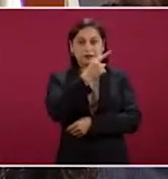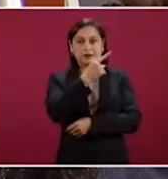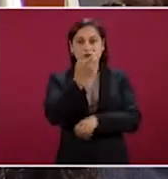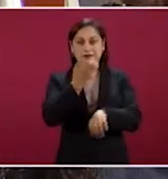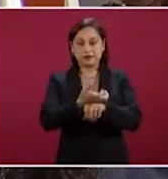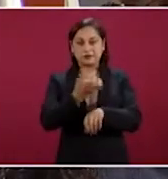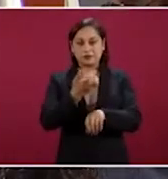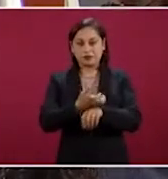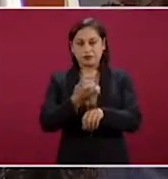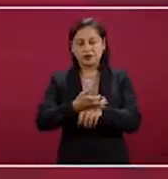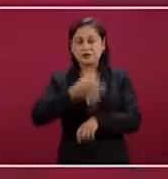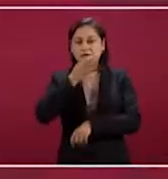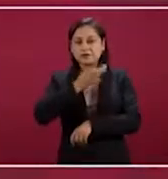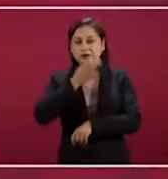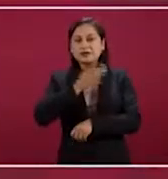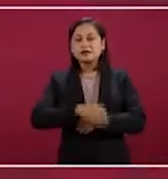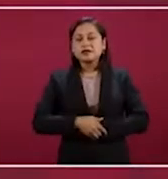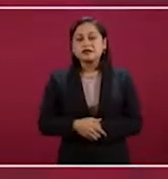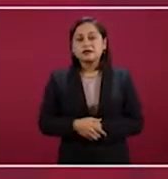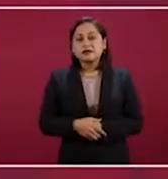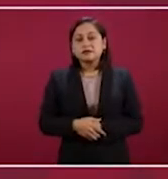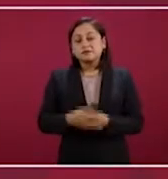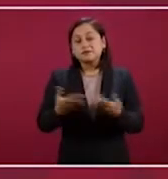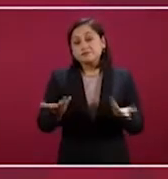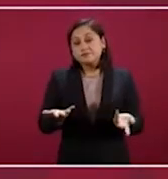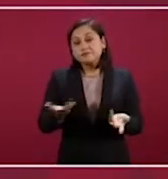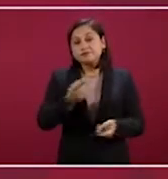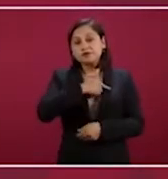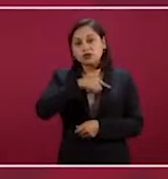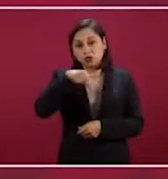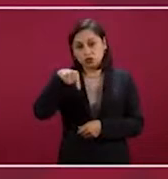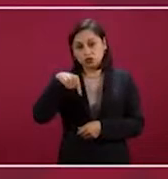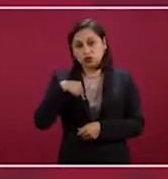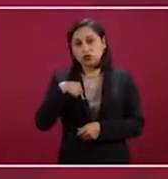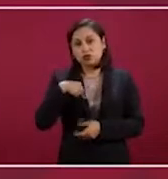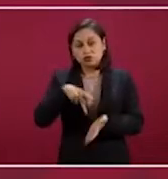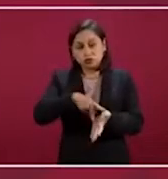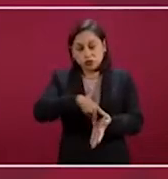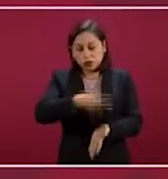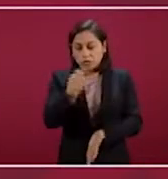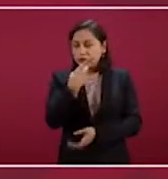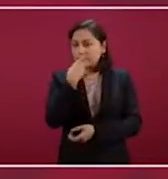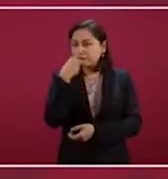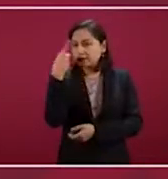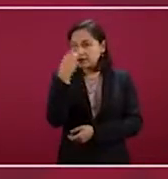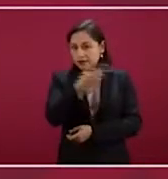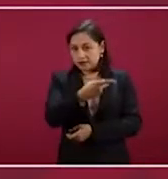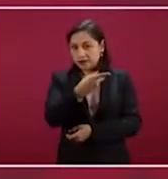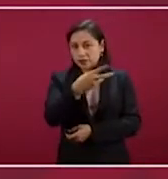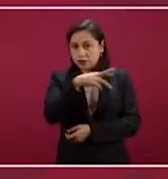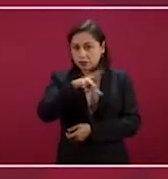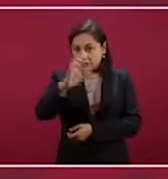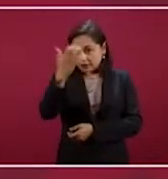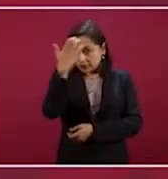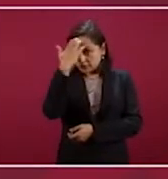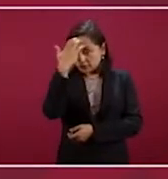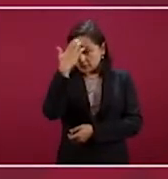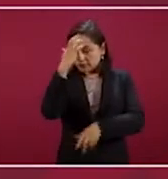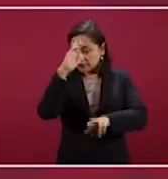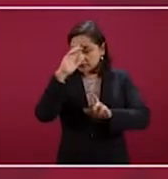Reiteramos pues nuestro reconocimiento, respeto a los